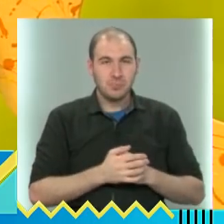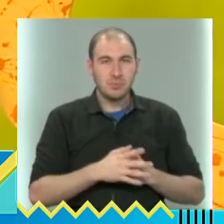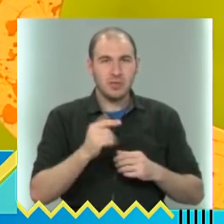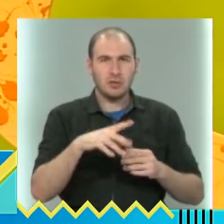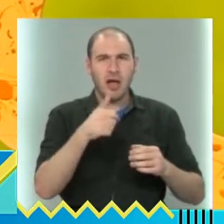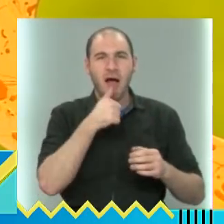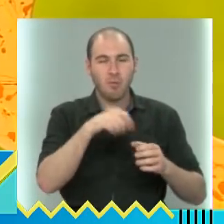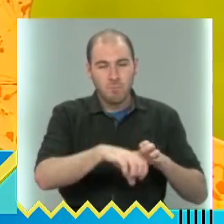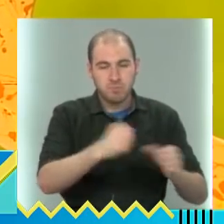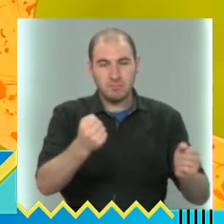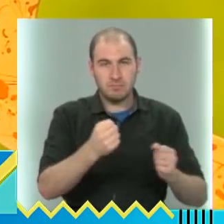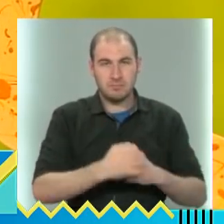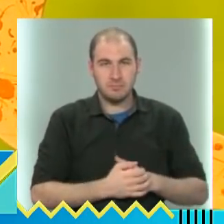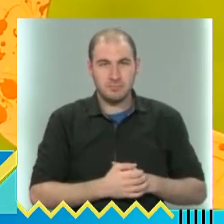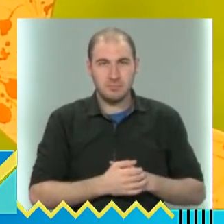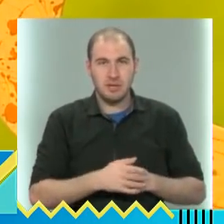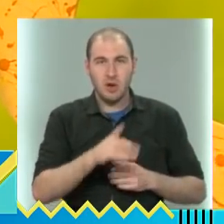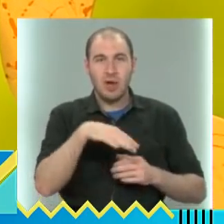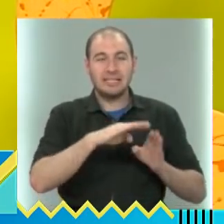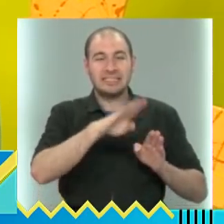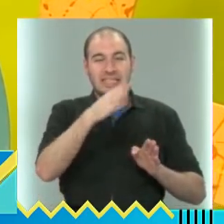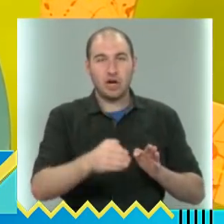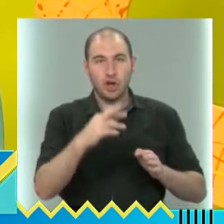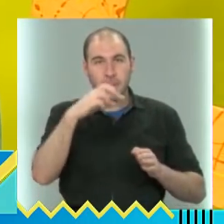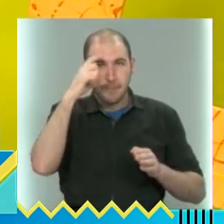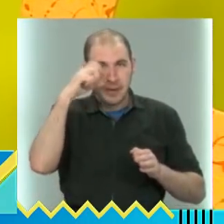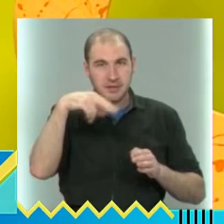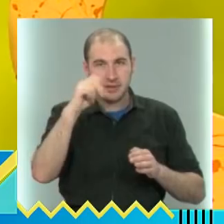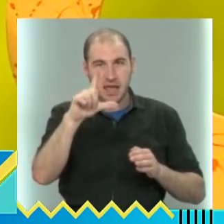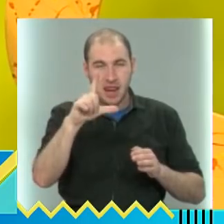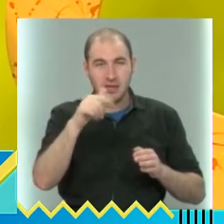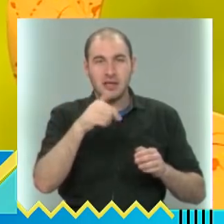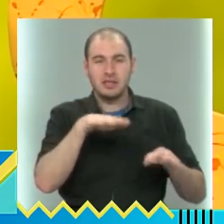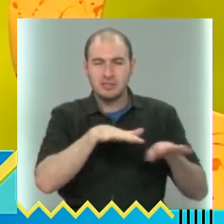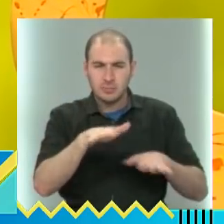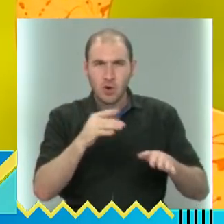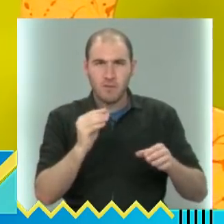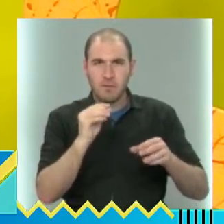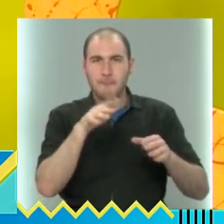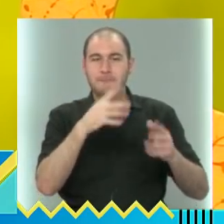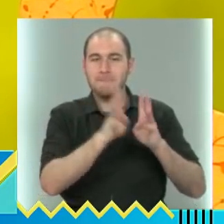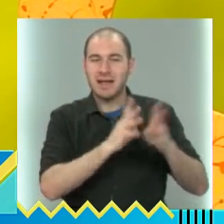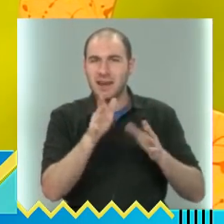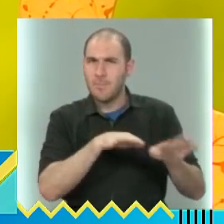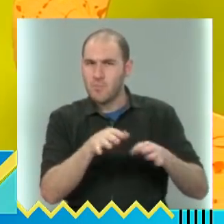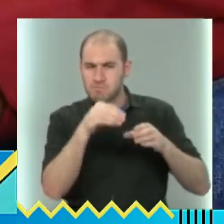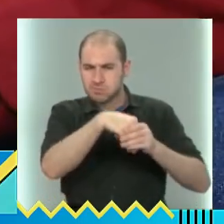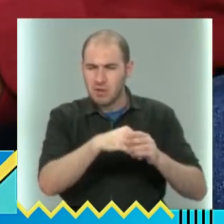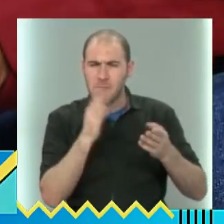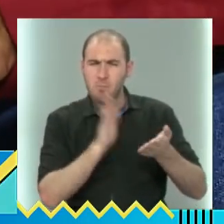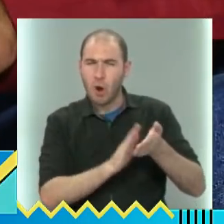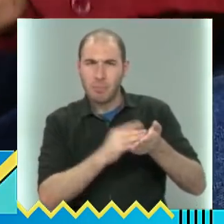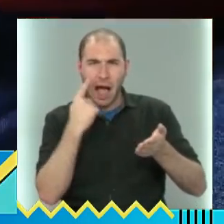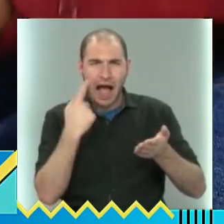operaciones de fractura hidráulica en Cerro Pencal, por la operación, se instalaron sismógrafos justamente para comprobar cuál